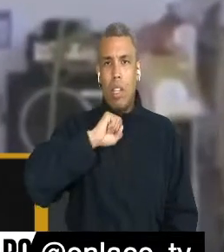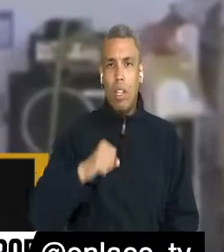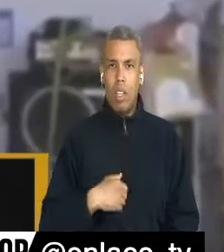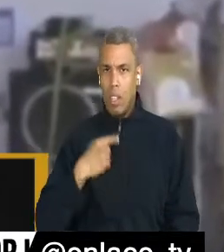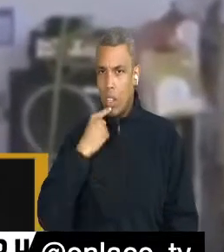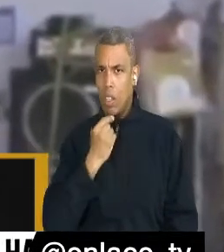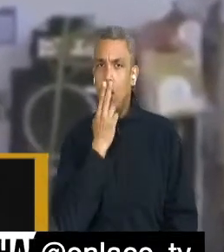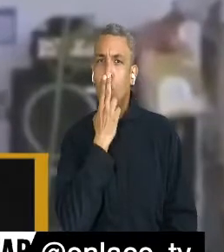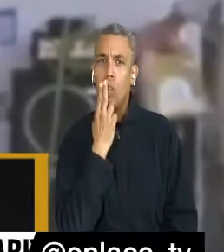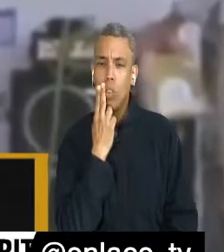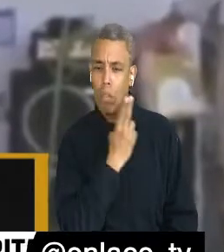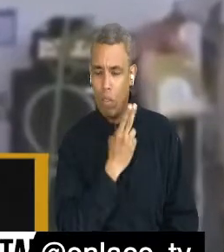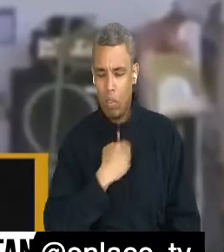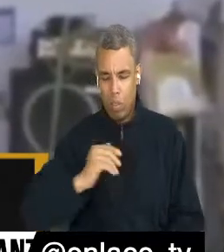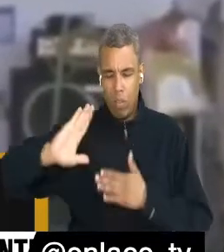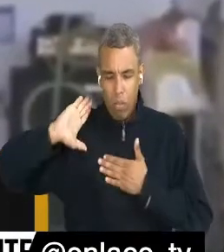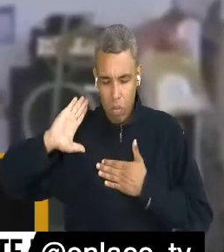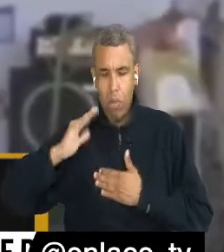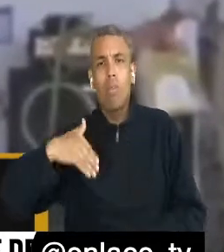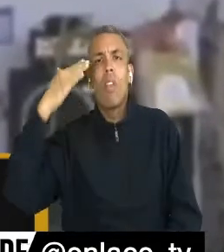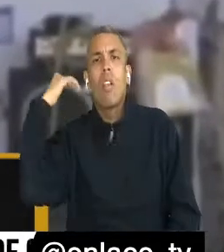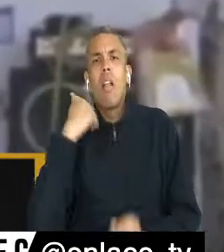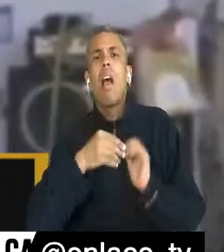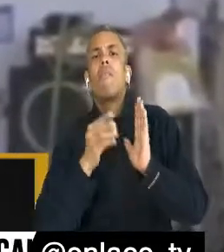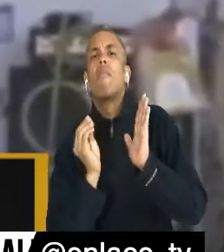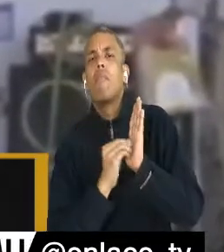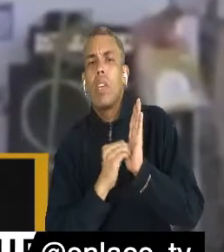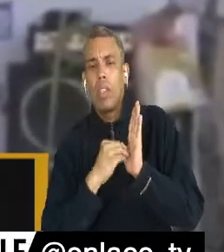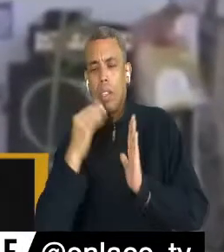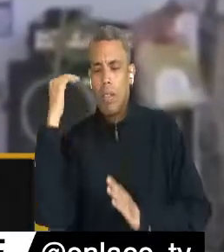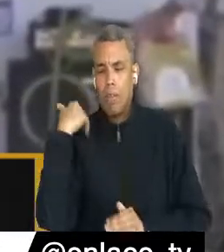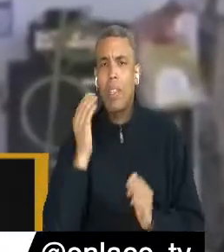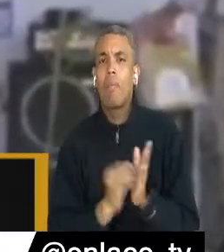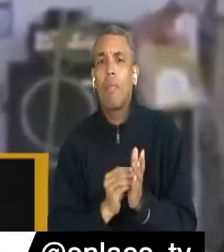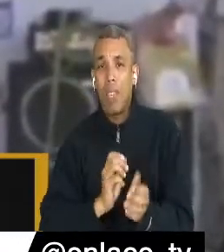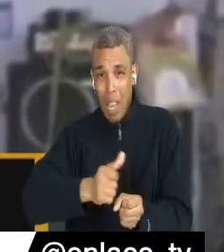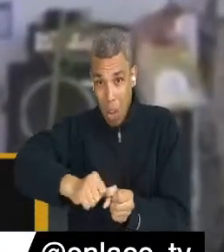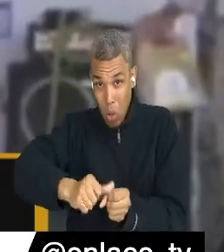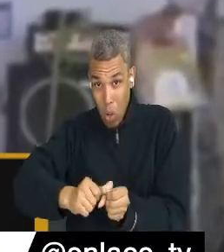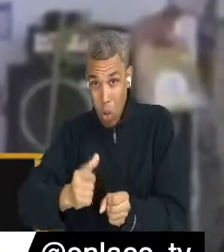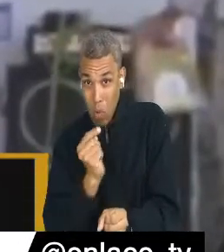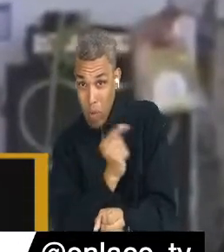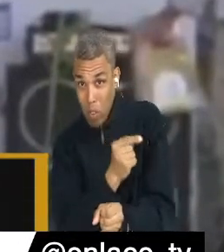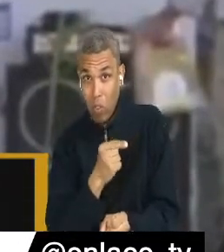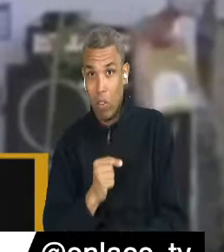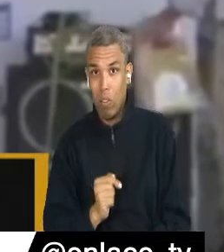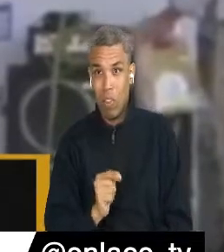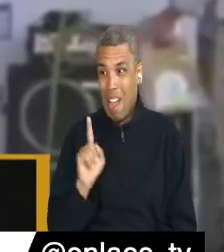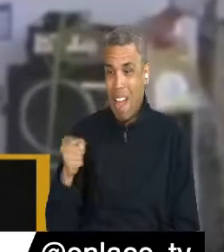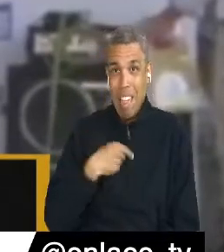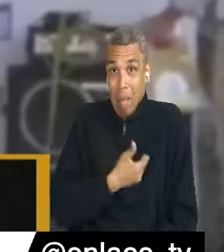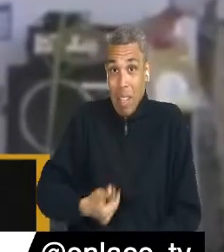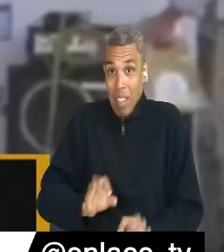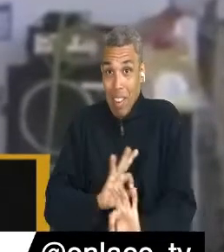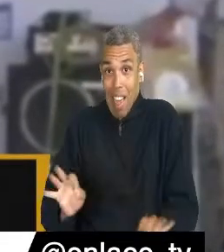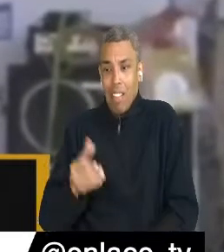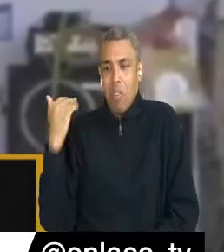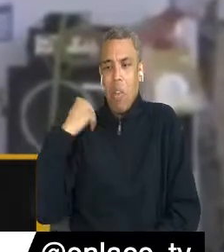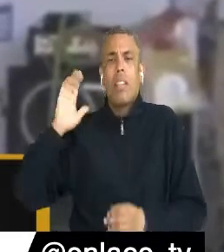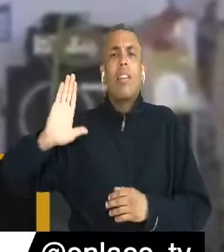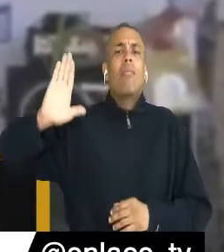compromiso mío, como lo he expresado muchas veces, para que la refinería haga la inversión para modernizarse, es